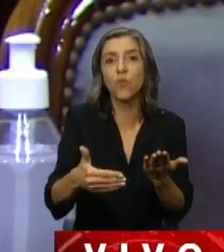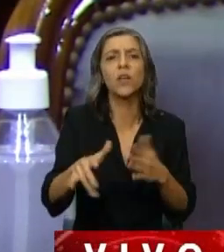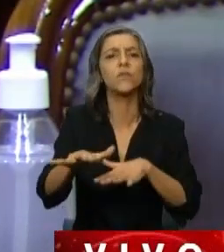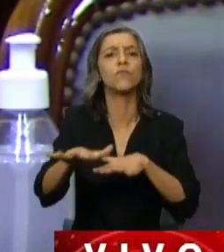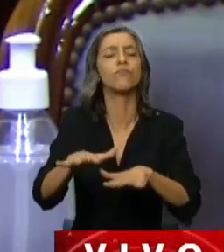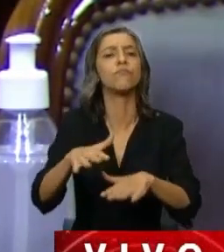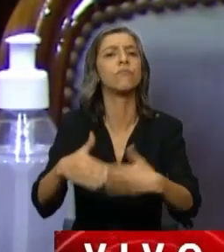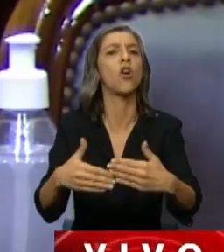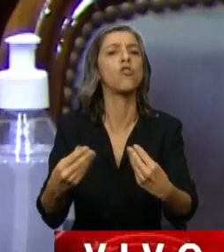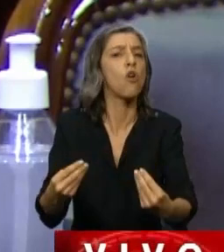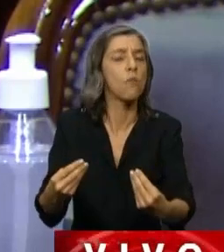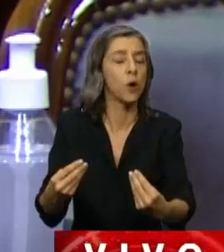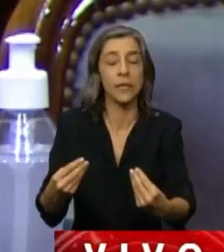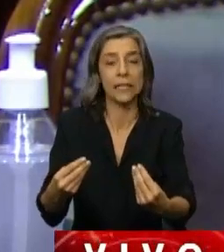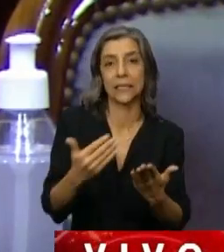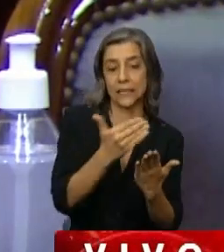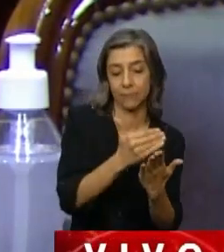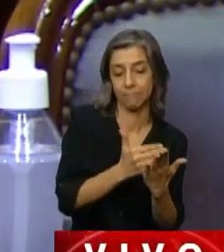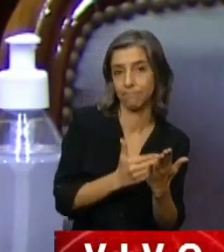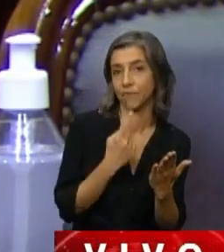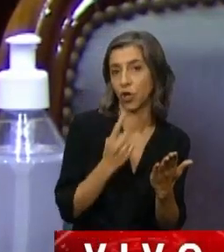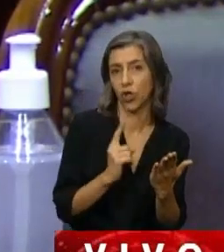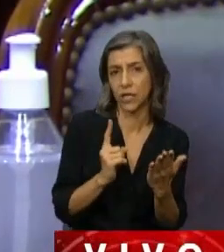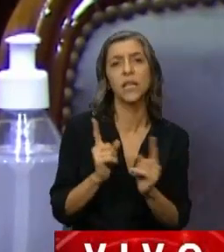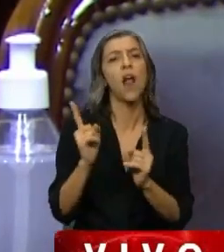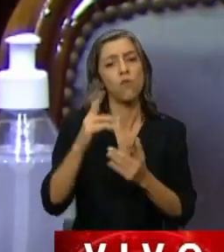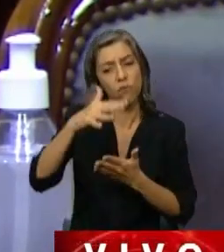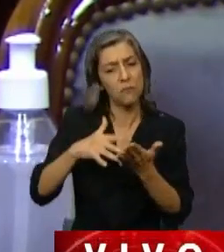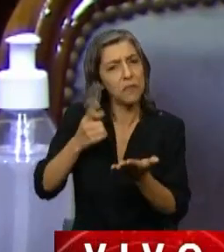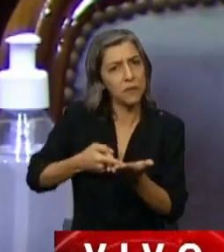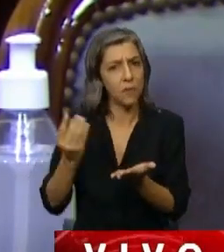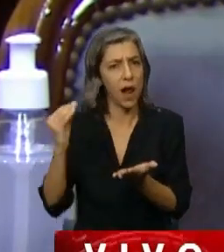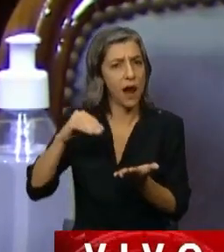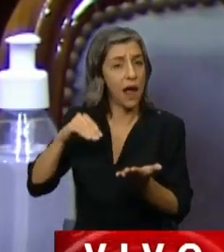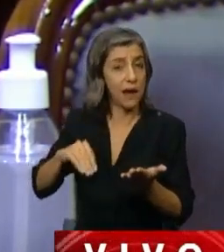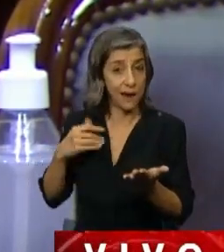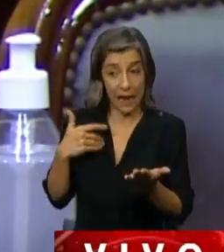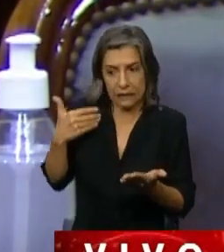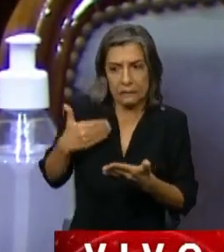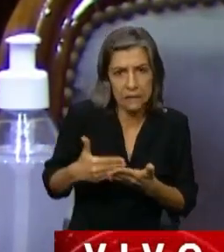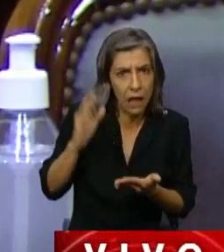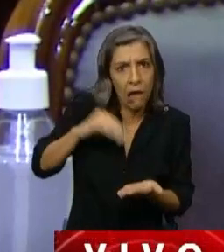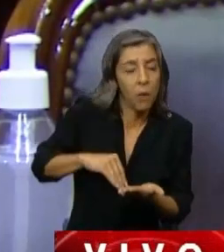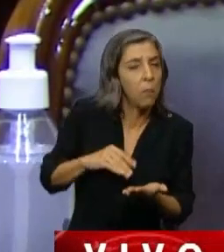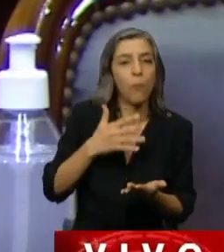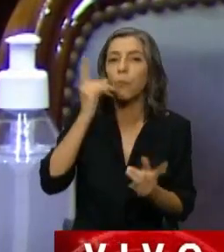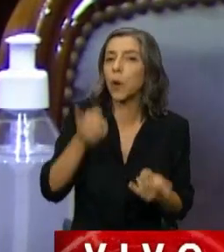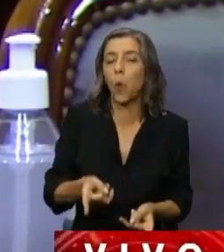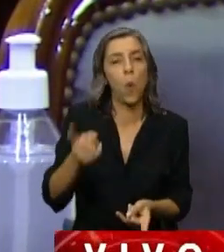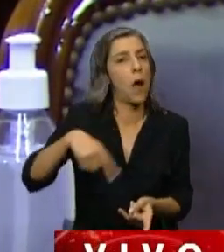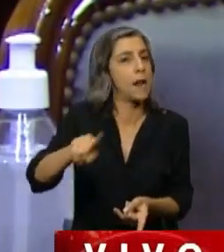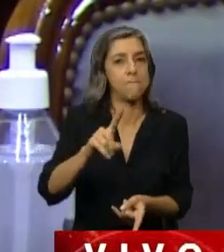pesar de las modificaciones que agregaron al dictamen a último momento y menos aún si son viables